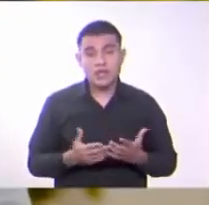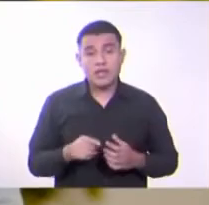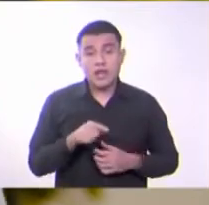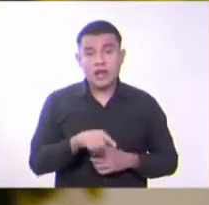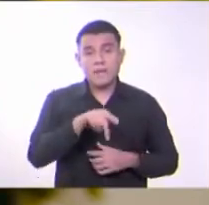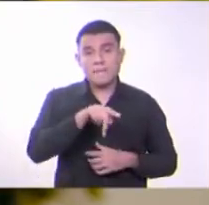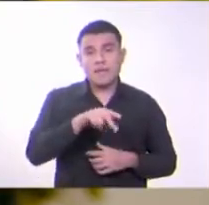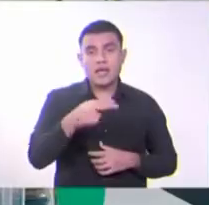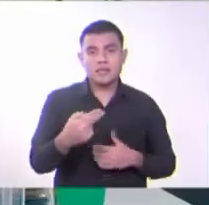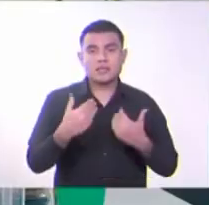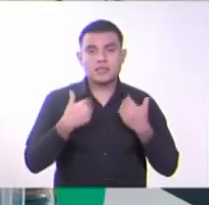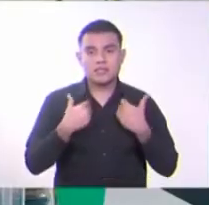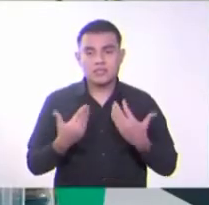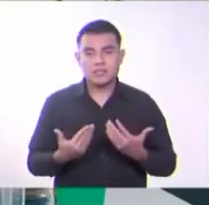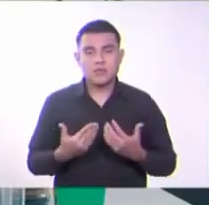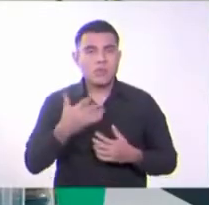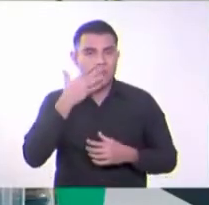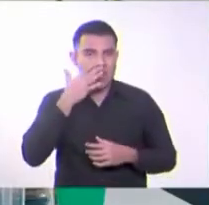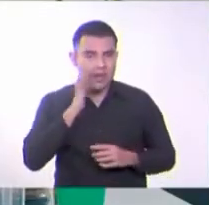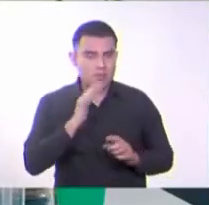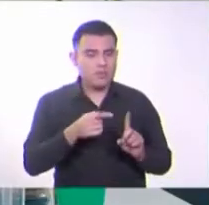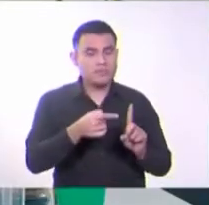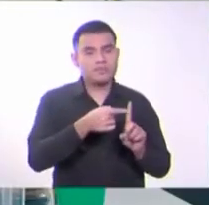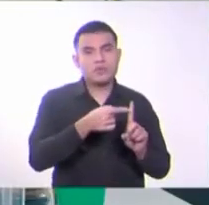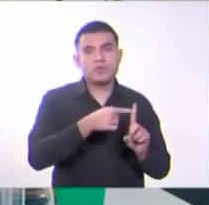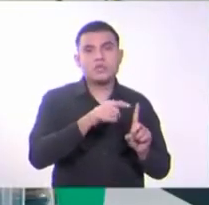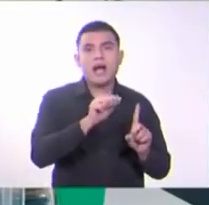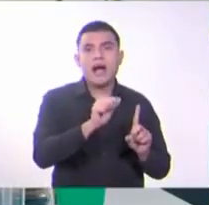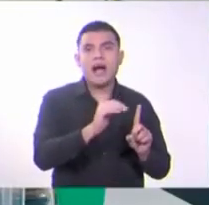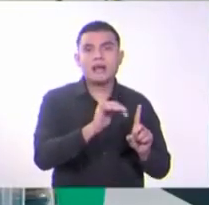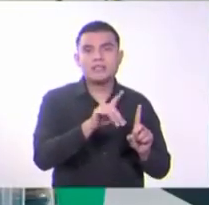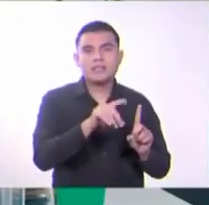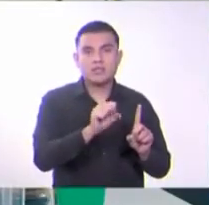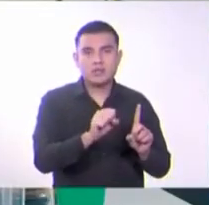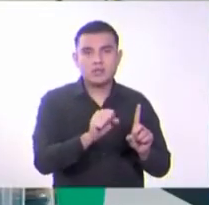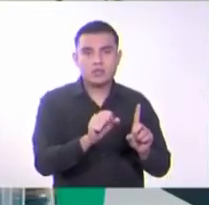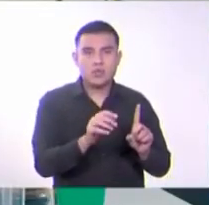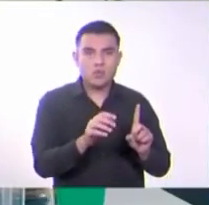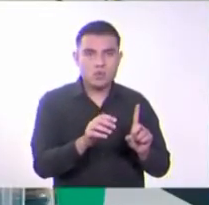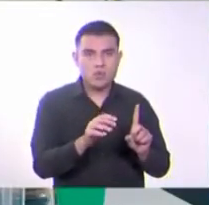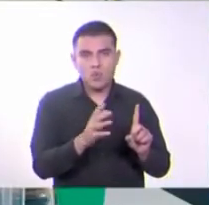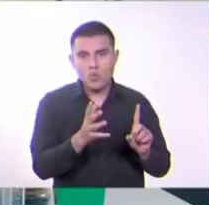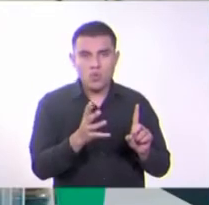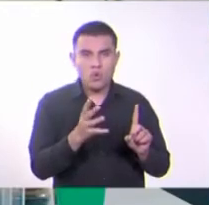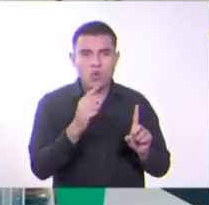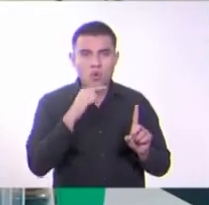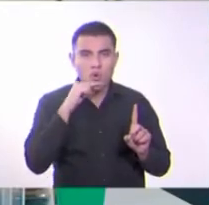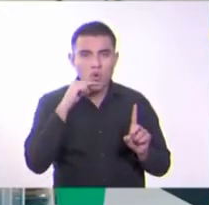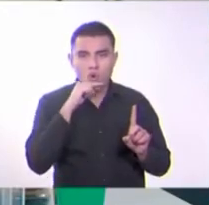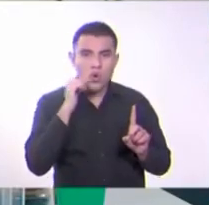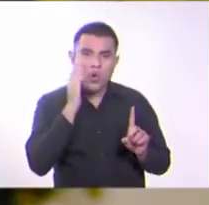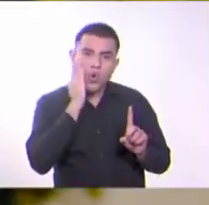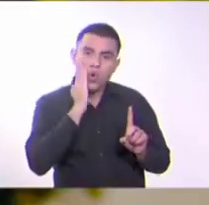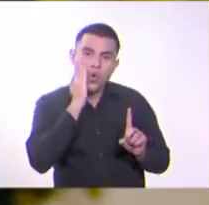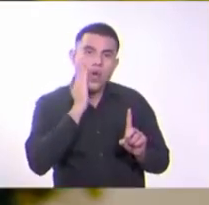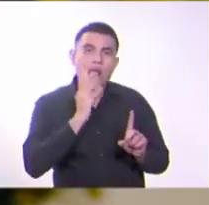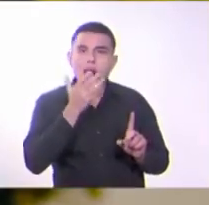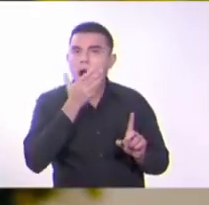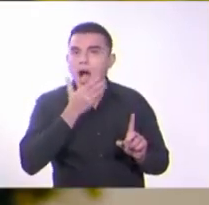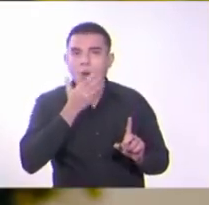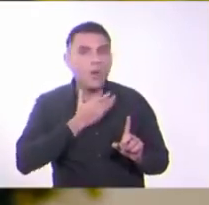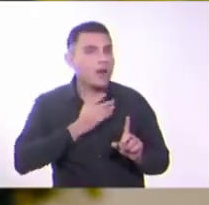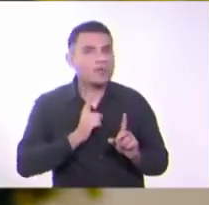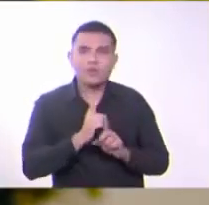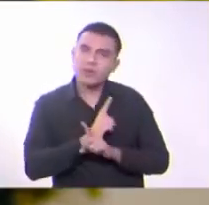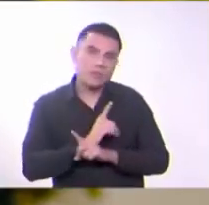poseen. Por ejemplo, los ácidos tomaron un color rojo o rosado. El agua no cambió de